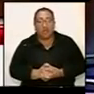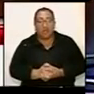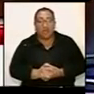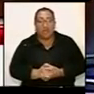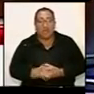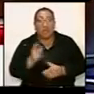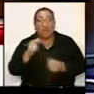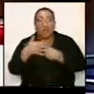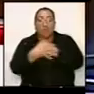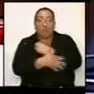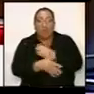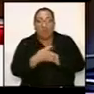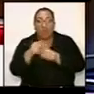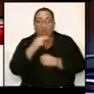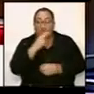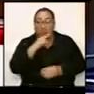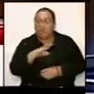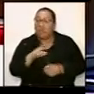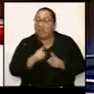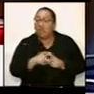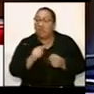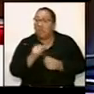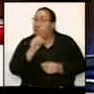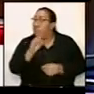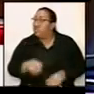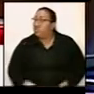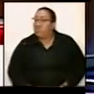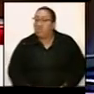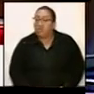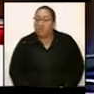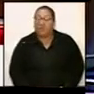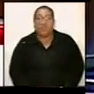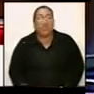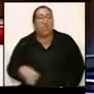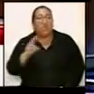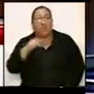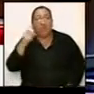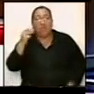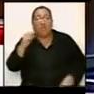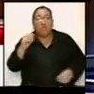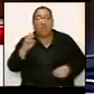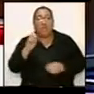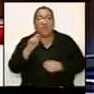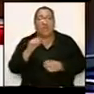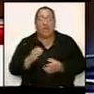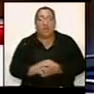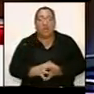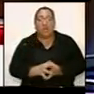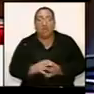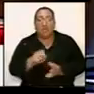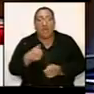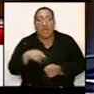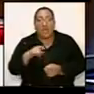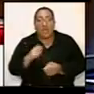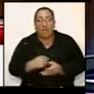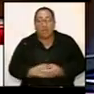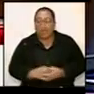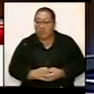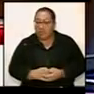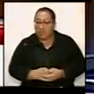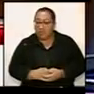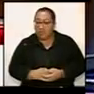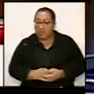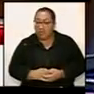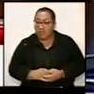indefensos, también con una cifra no política, técnica. La anemia infantil,